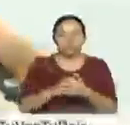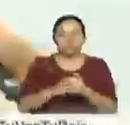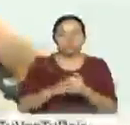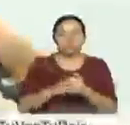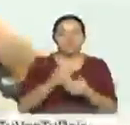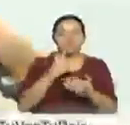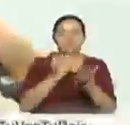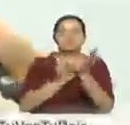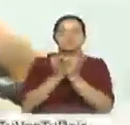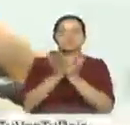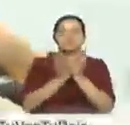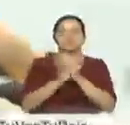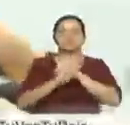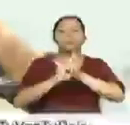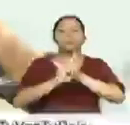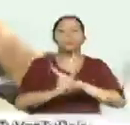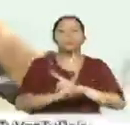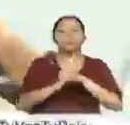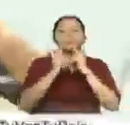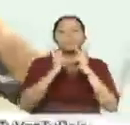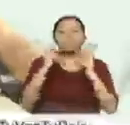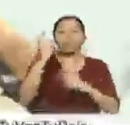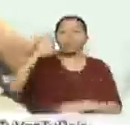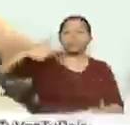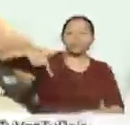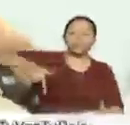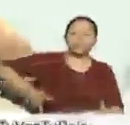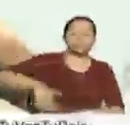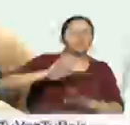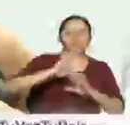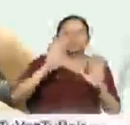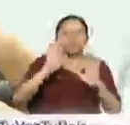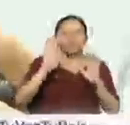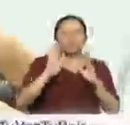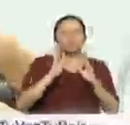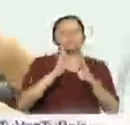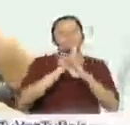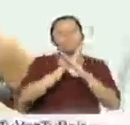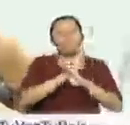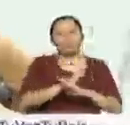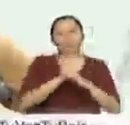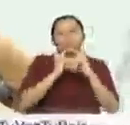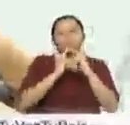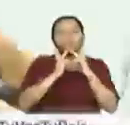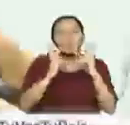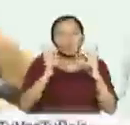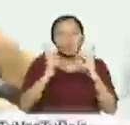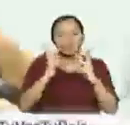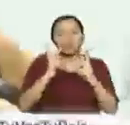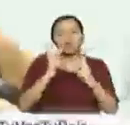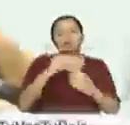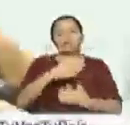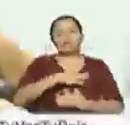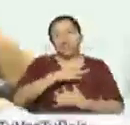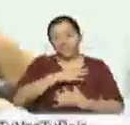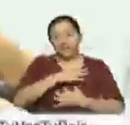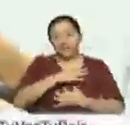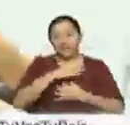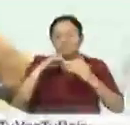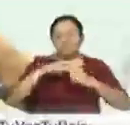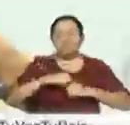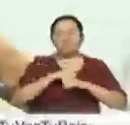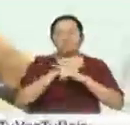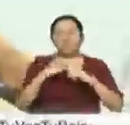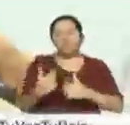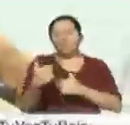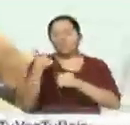un servicio de protección pública armado, sino un servicio de protección pública civil y que en función de las responsabilidades que